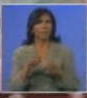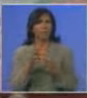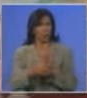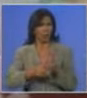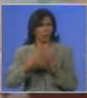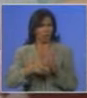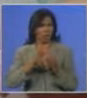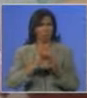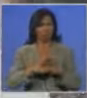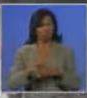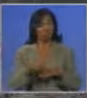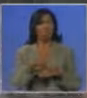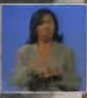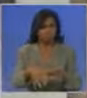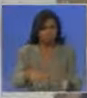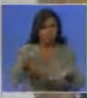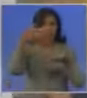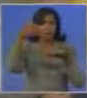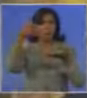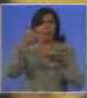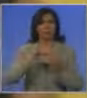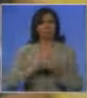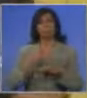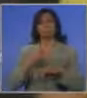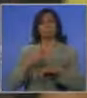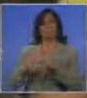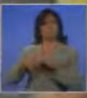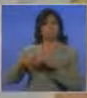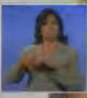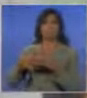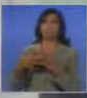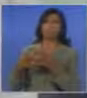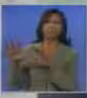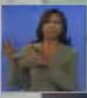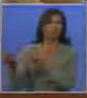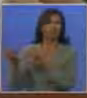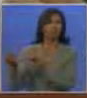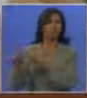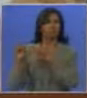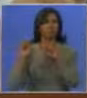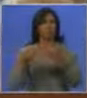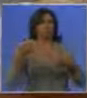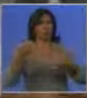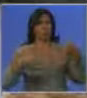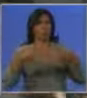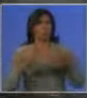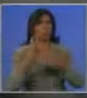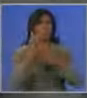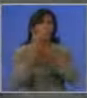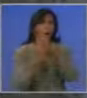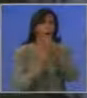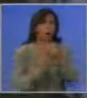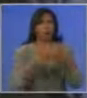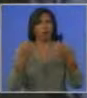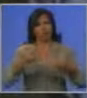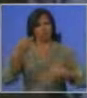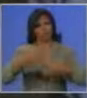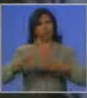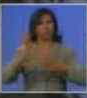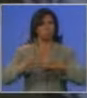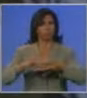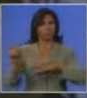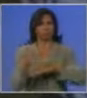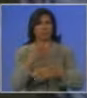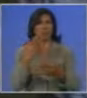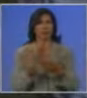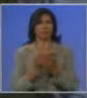se logró capturar a dos de los tres implicados en el hecho y casi al cumplir el año, la justicia los encontró culpables. La niña celebró